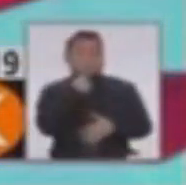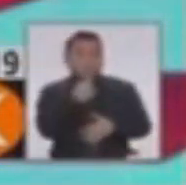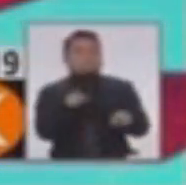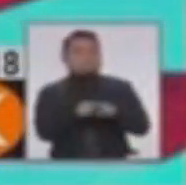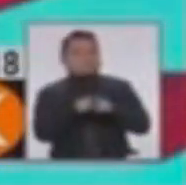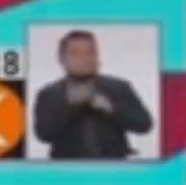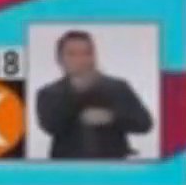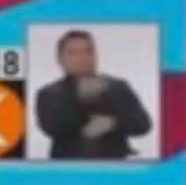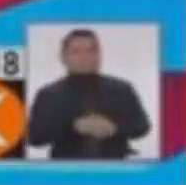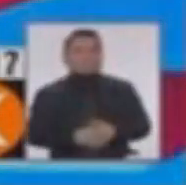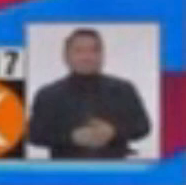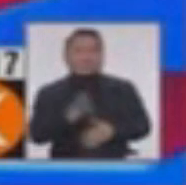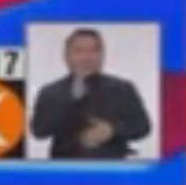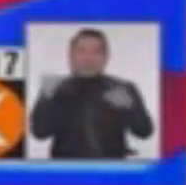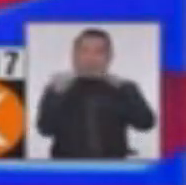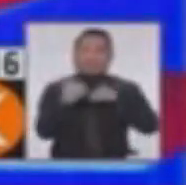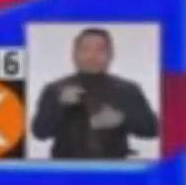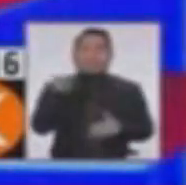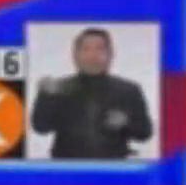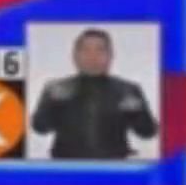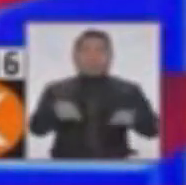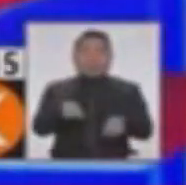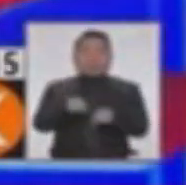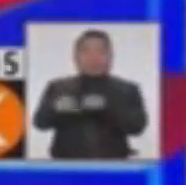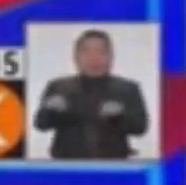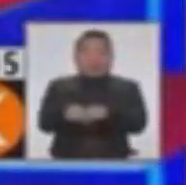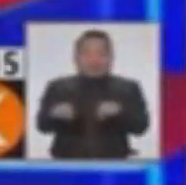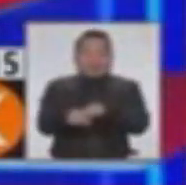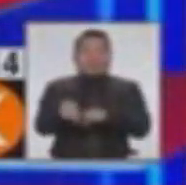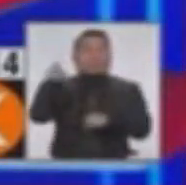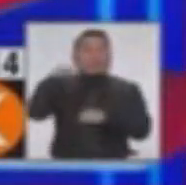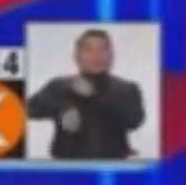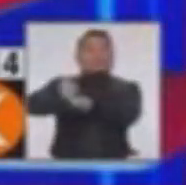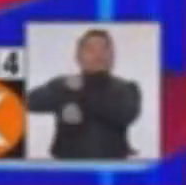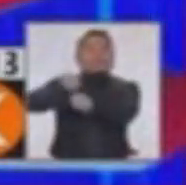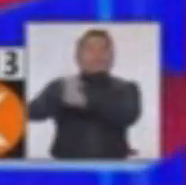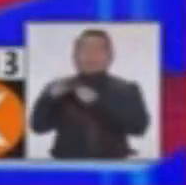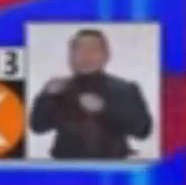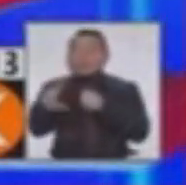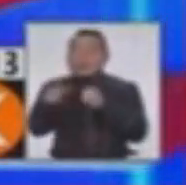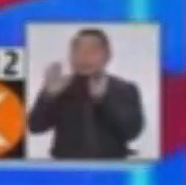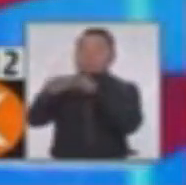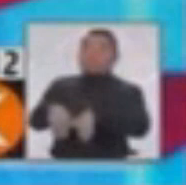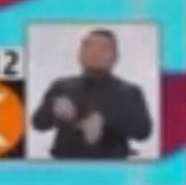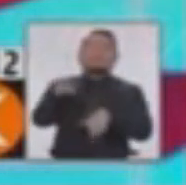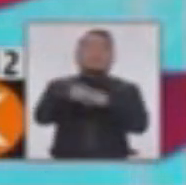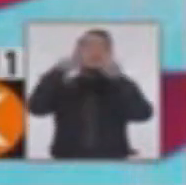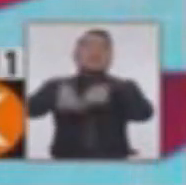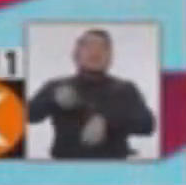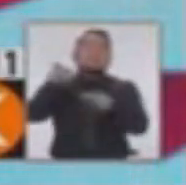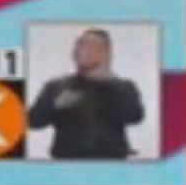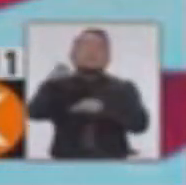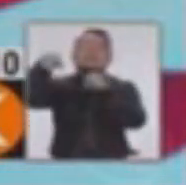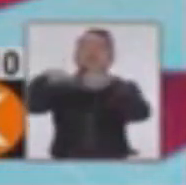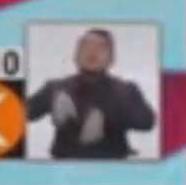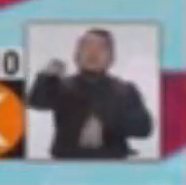sea, tú te has sentido un poco como el alumno nuevo del colegio que te han hecho bullying. han querido hacer bullying, pero obviamente no nos vamos a dejar. Nosotros